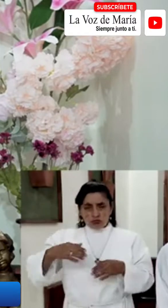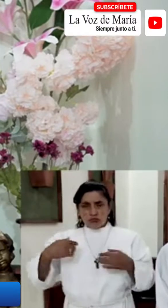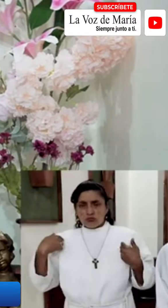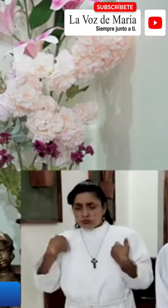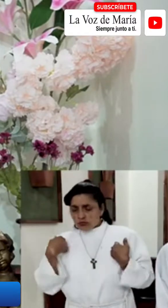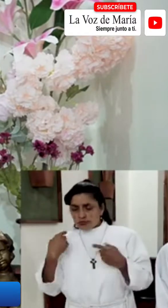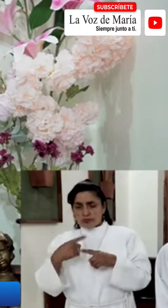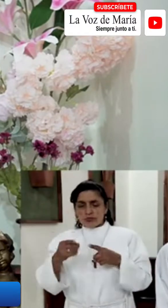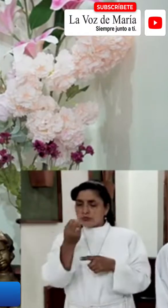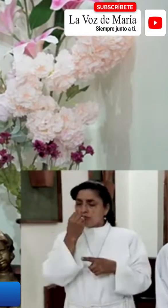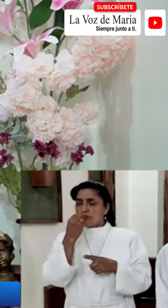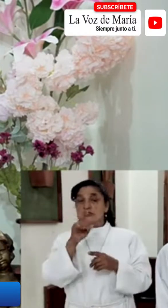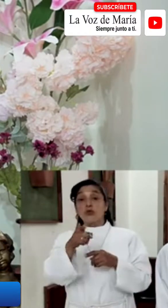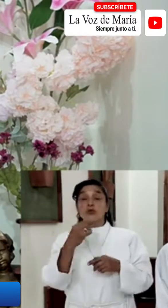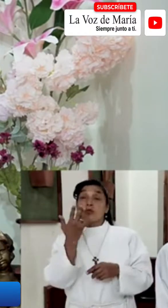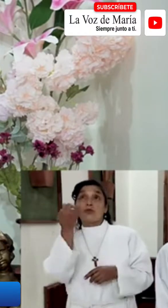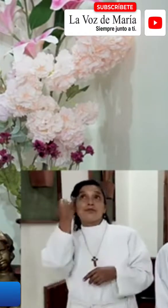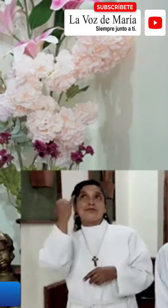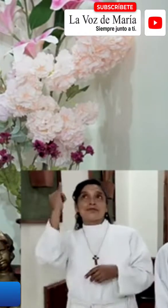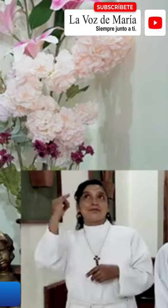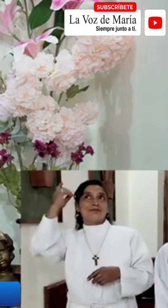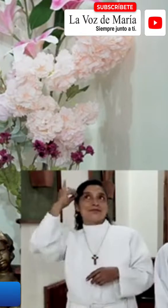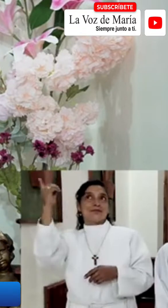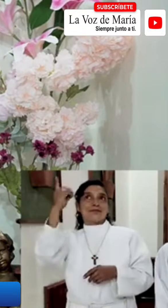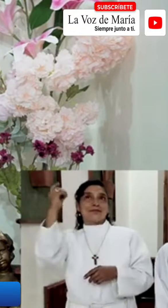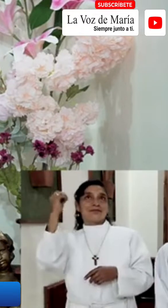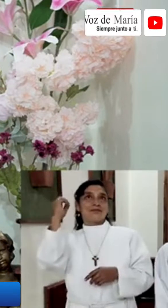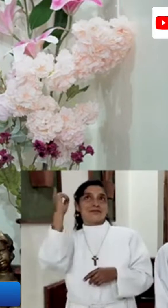arpa, creyendo cantar como David.